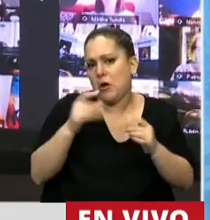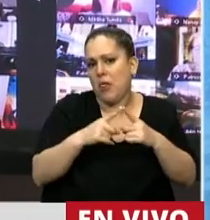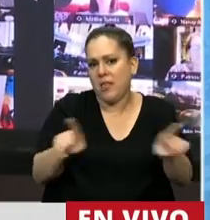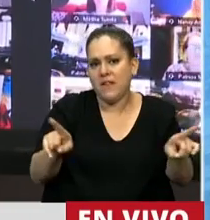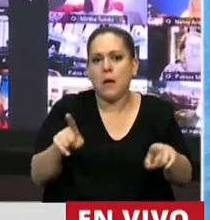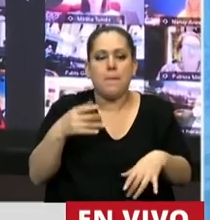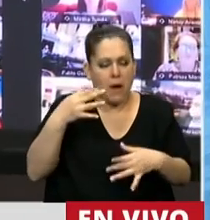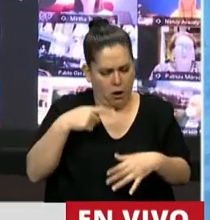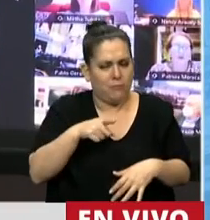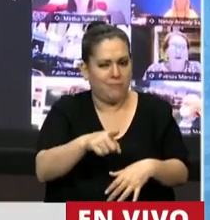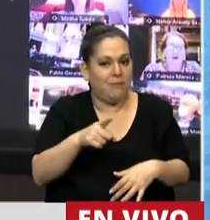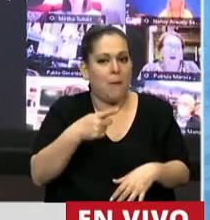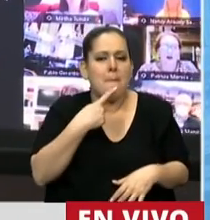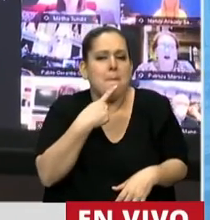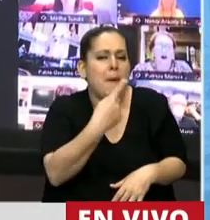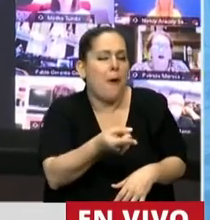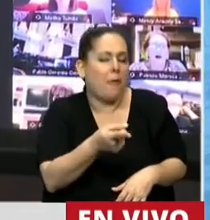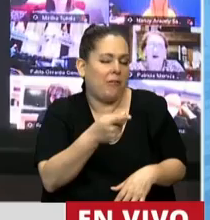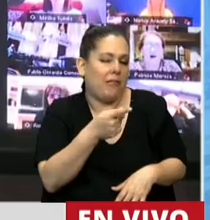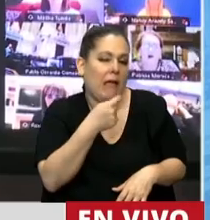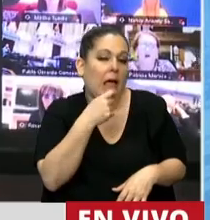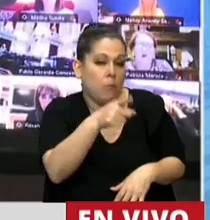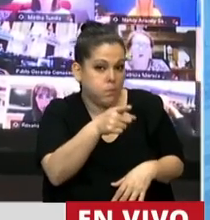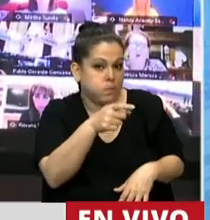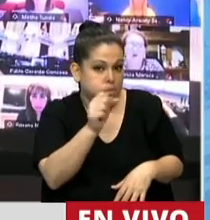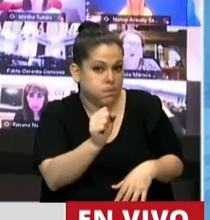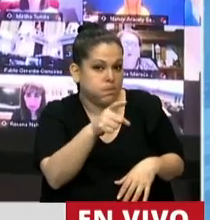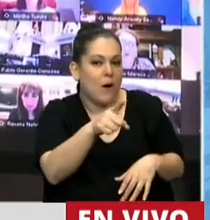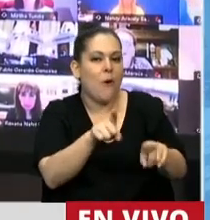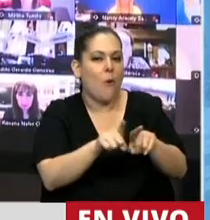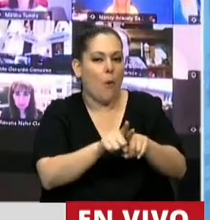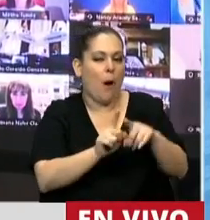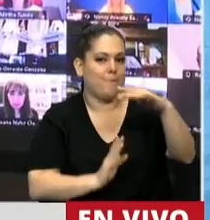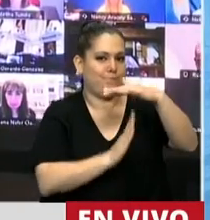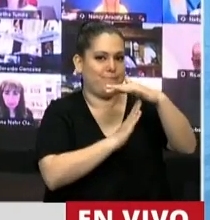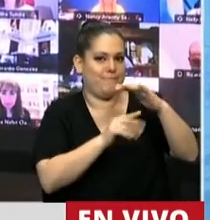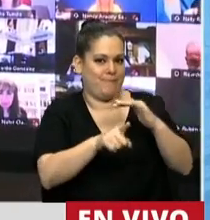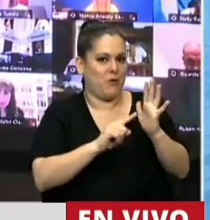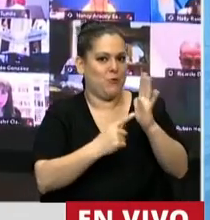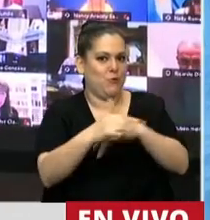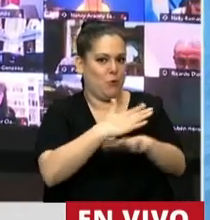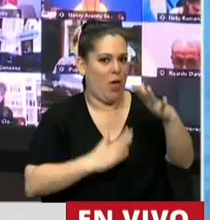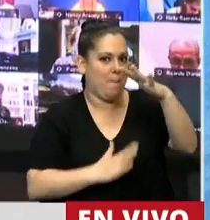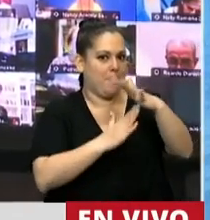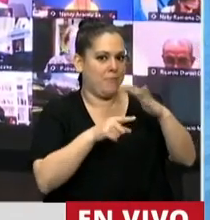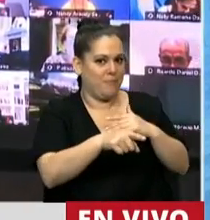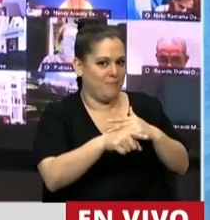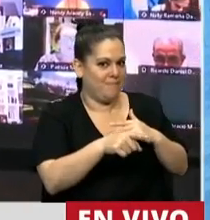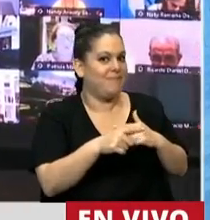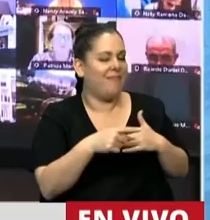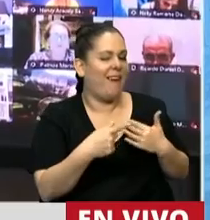jacte cuando le preguntan de ser el imperio del sur pero además la capital alterna de la